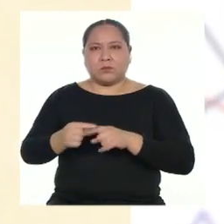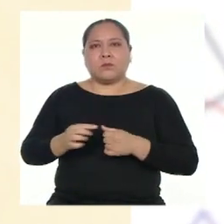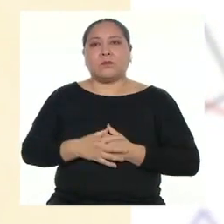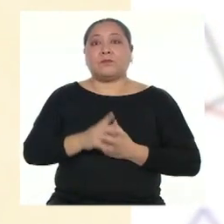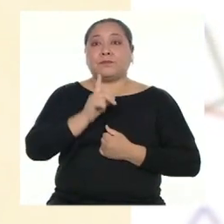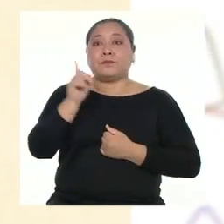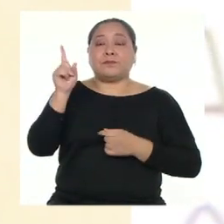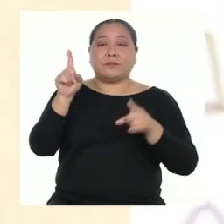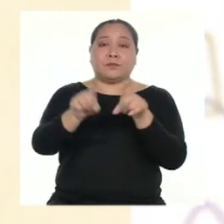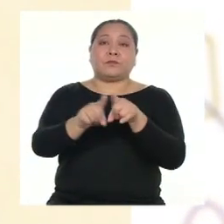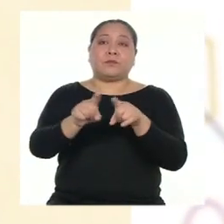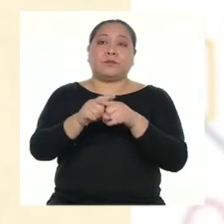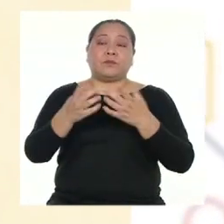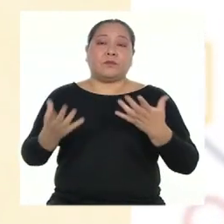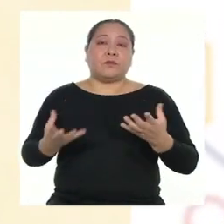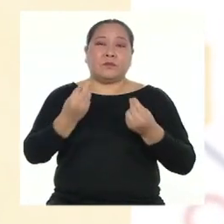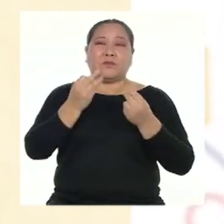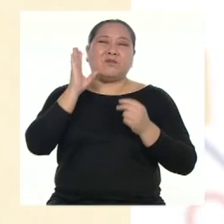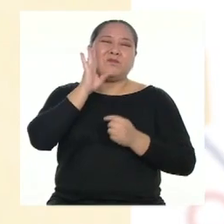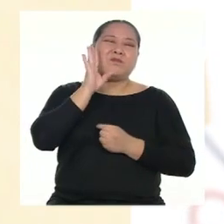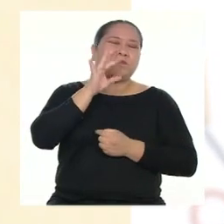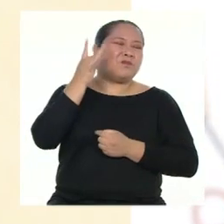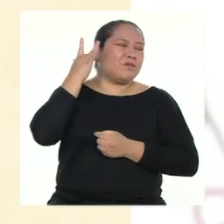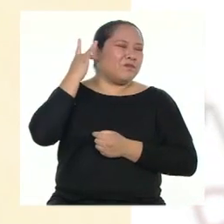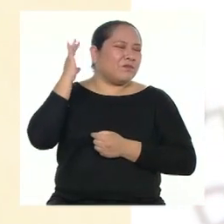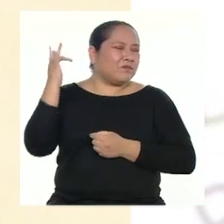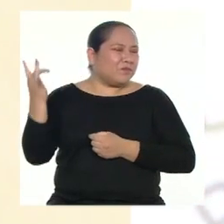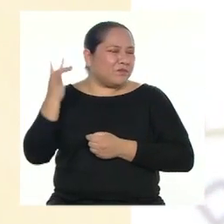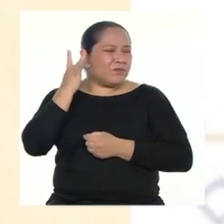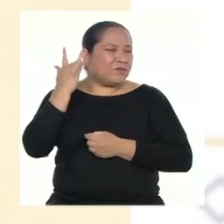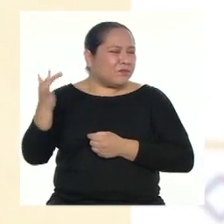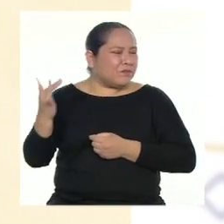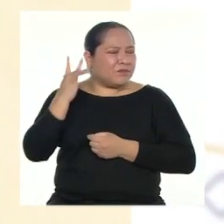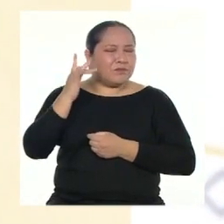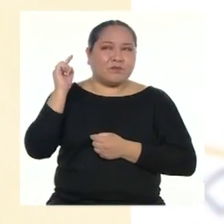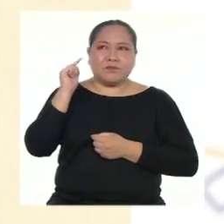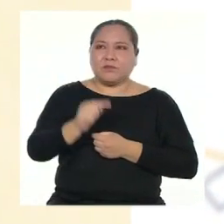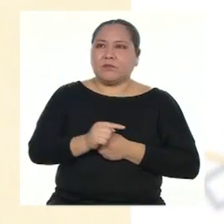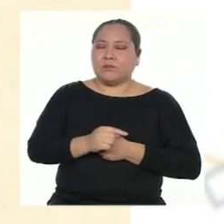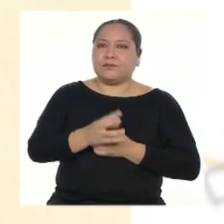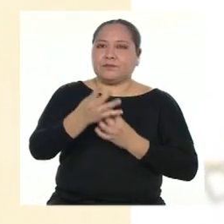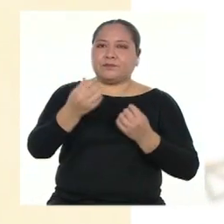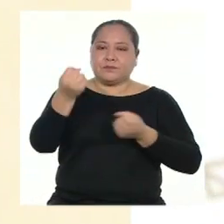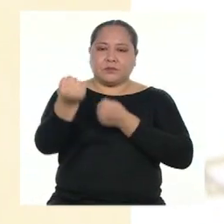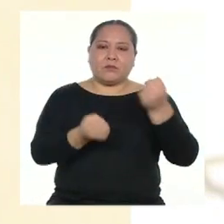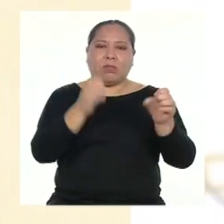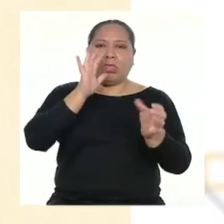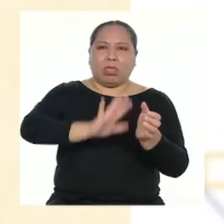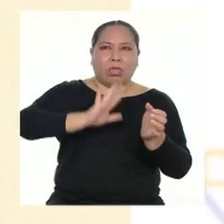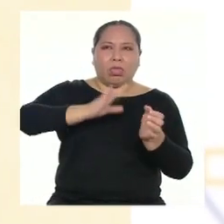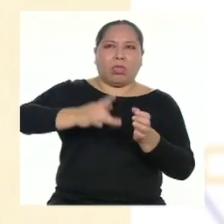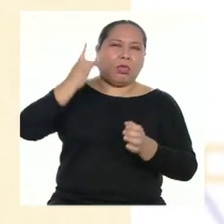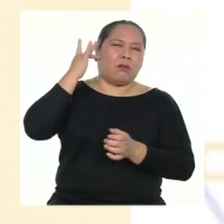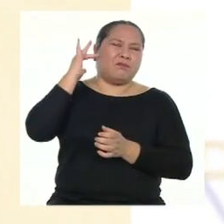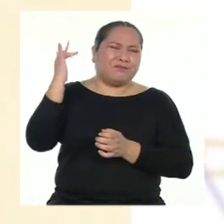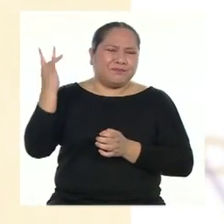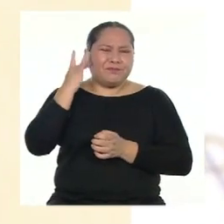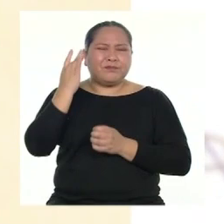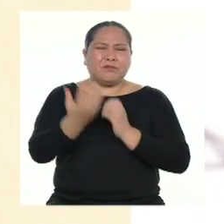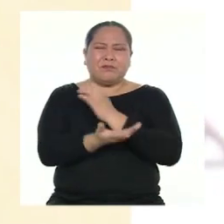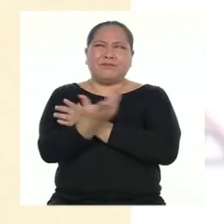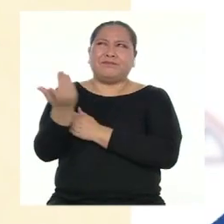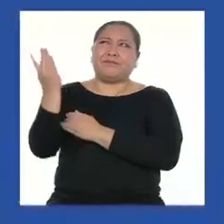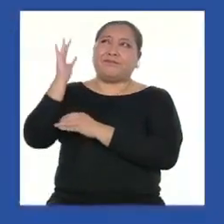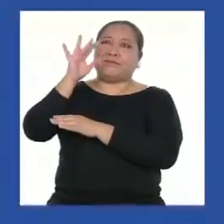Allá también existe mucha contaminación sonora. La contaminación sonora es por el ruido de los autos que están ahí todo el día, todos